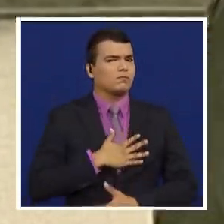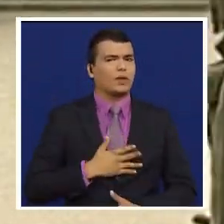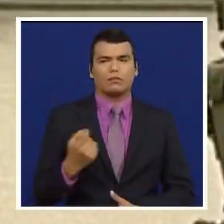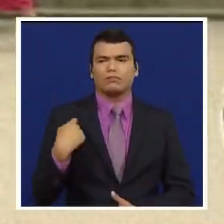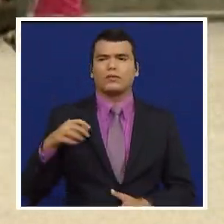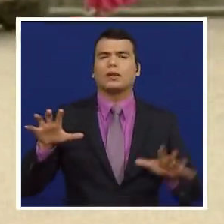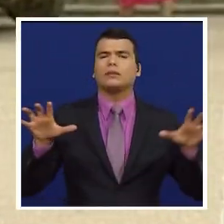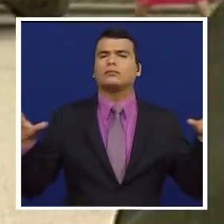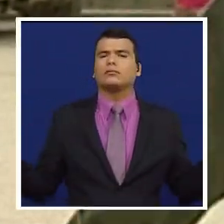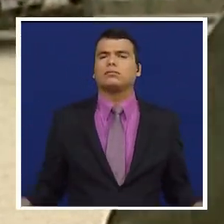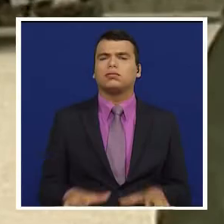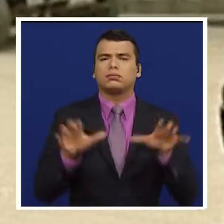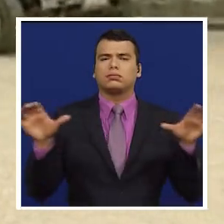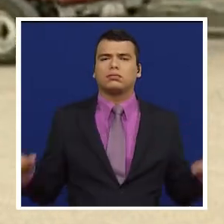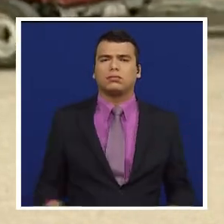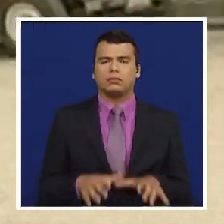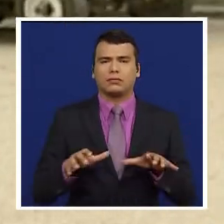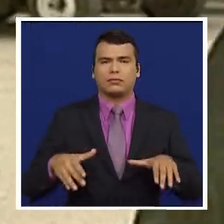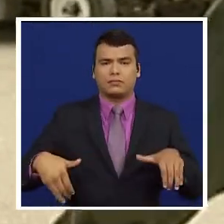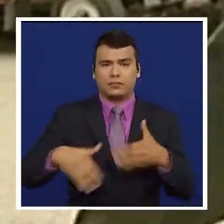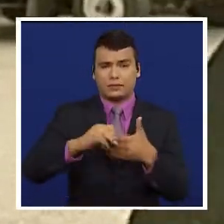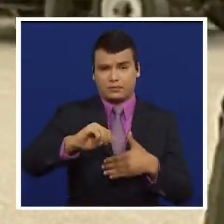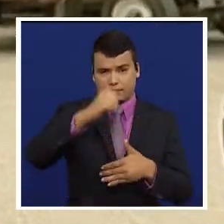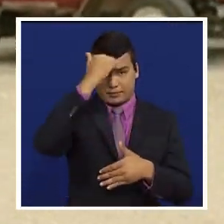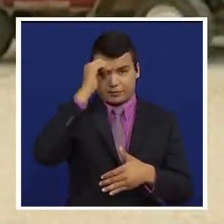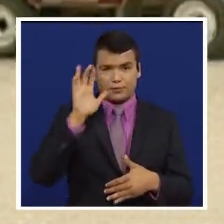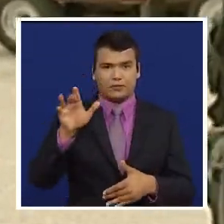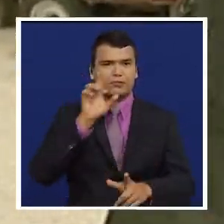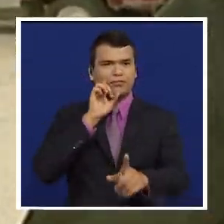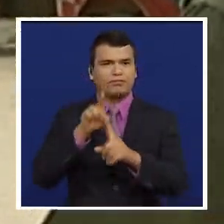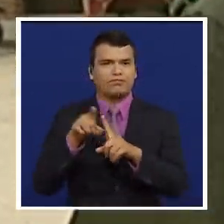que se vienen registrando en el corredor vial en su contra.